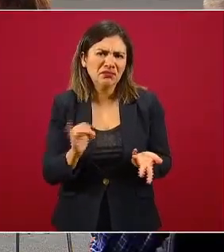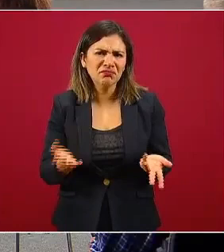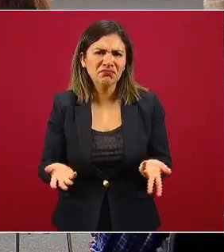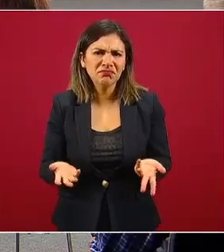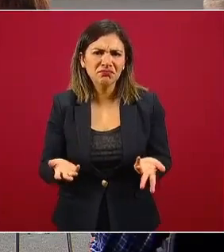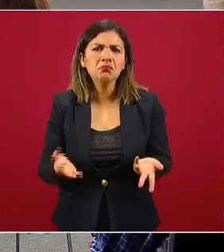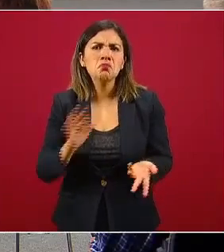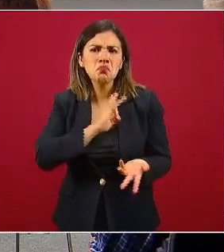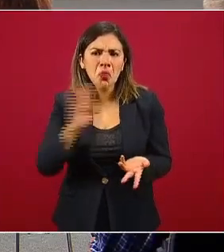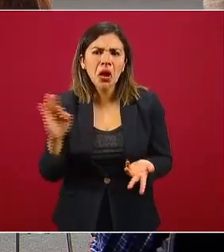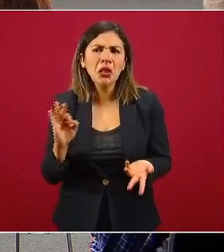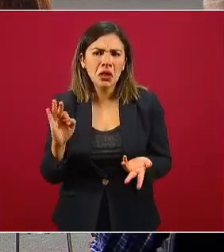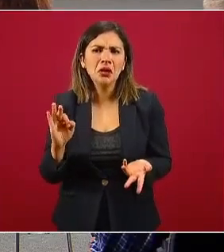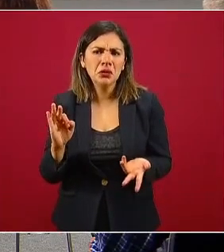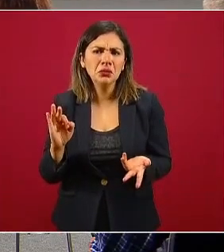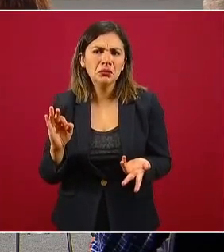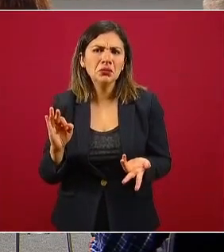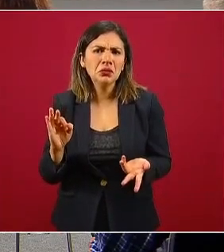pueden vender su